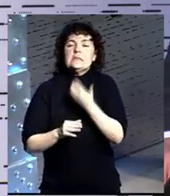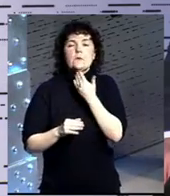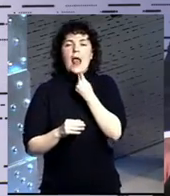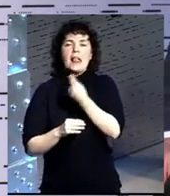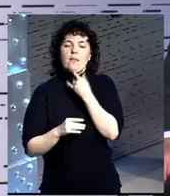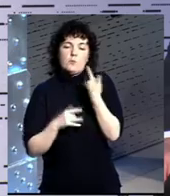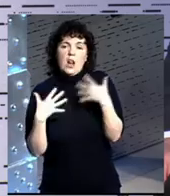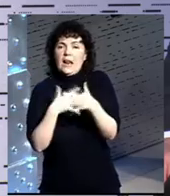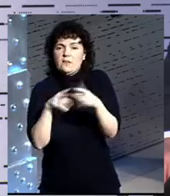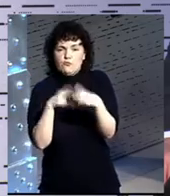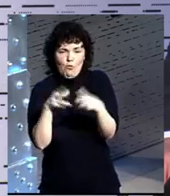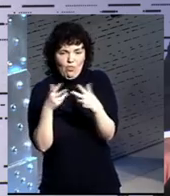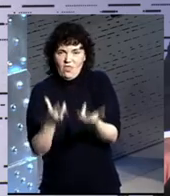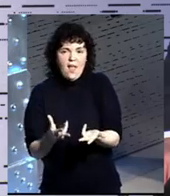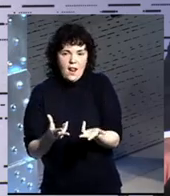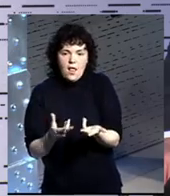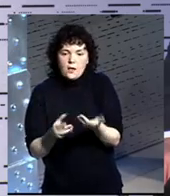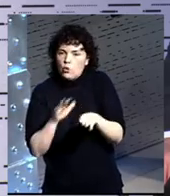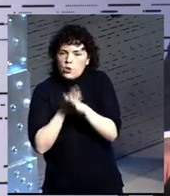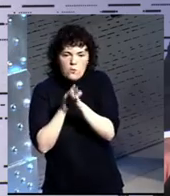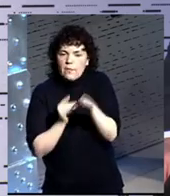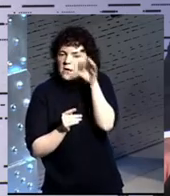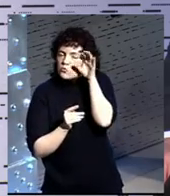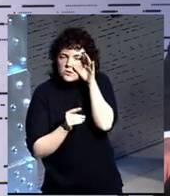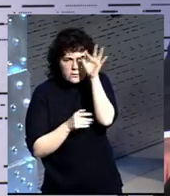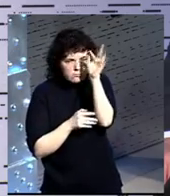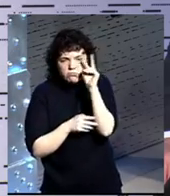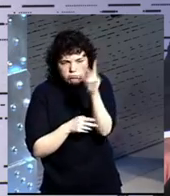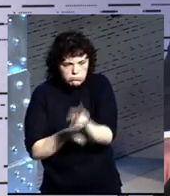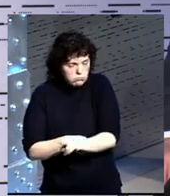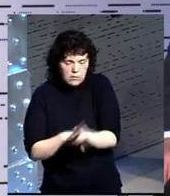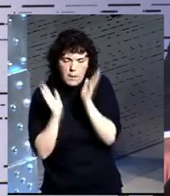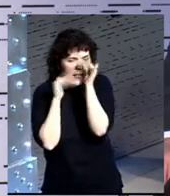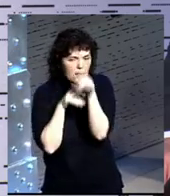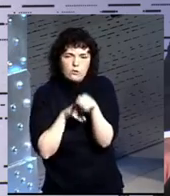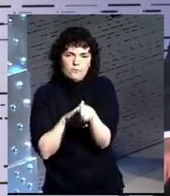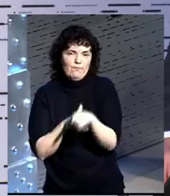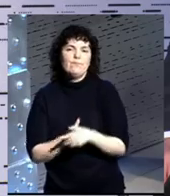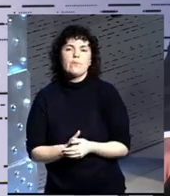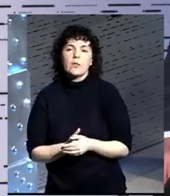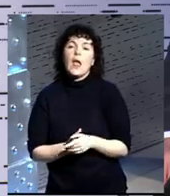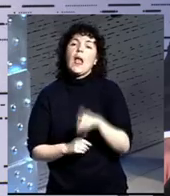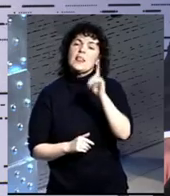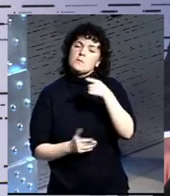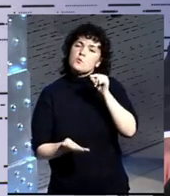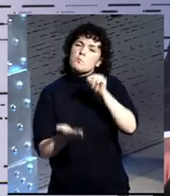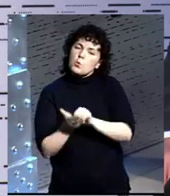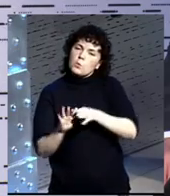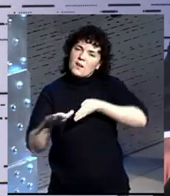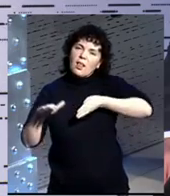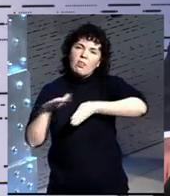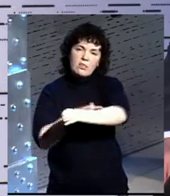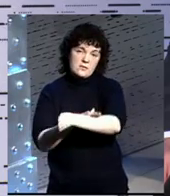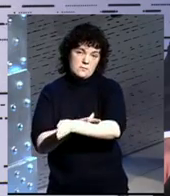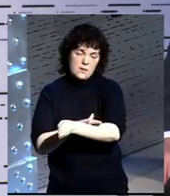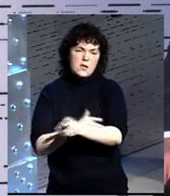va a seguir estando y hay que escucharlo y hay que prestarle atención. Y luego es un punto de accesibilidad. A